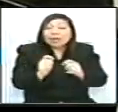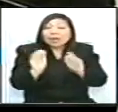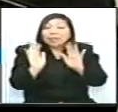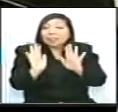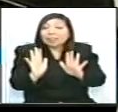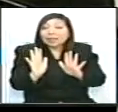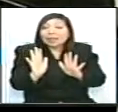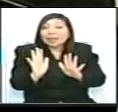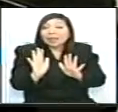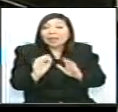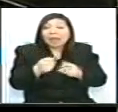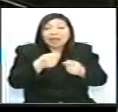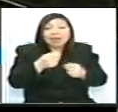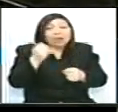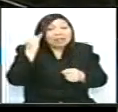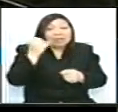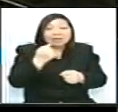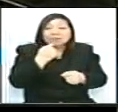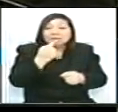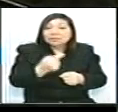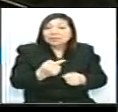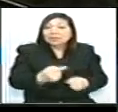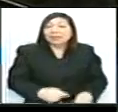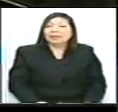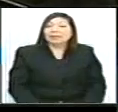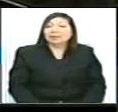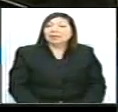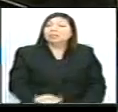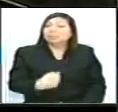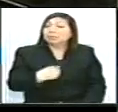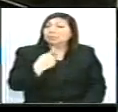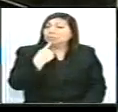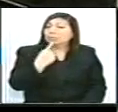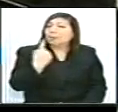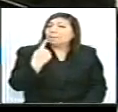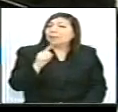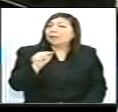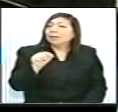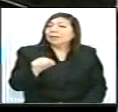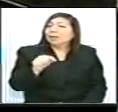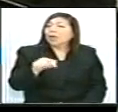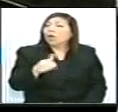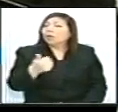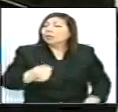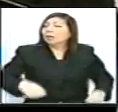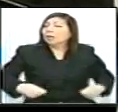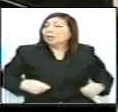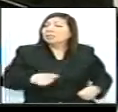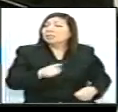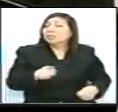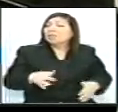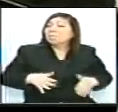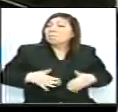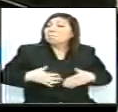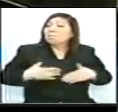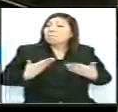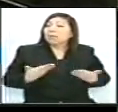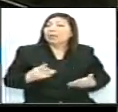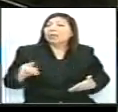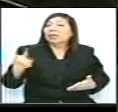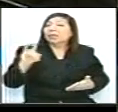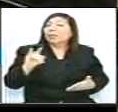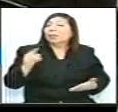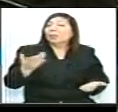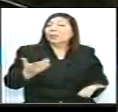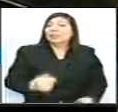a Agroideas. Nosotros hemos dicho que para efectos de otros gastos ellos puedan